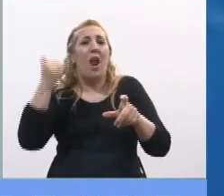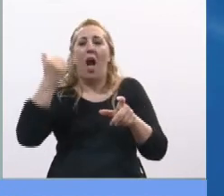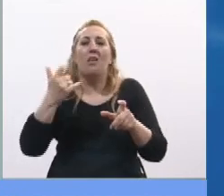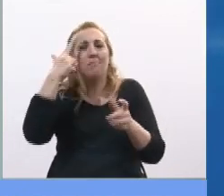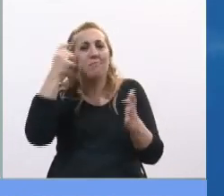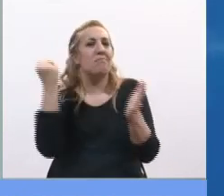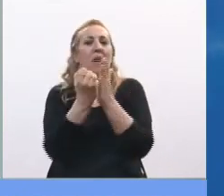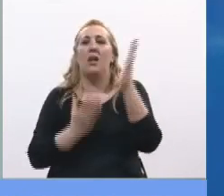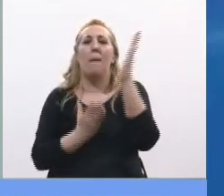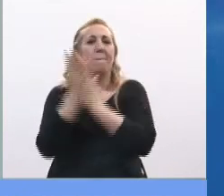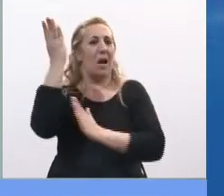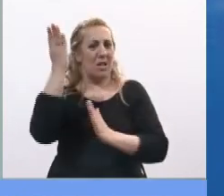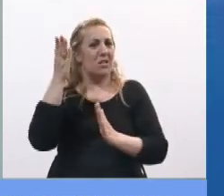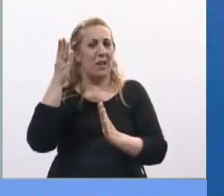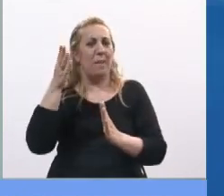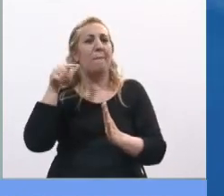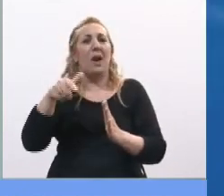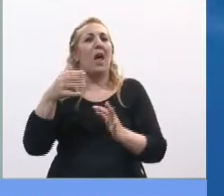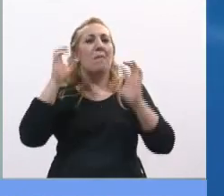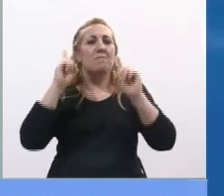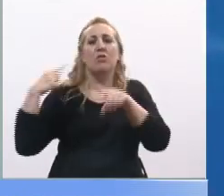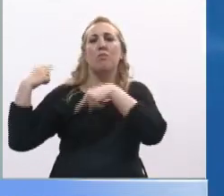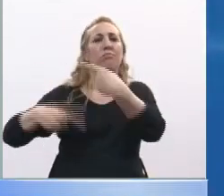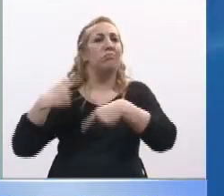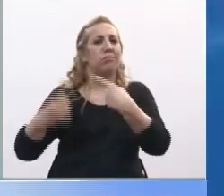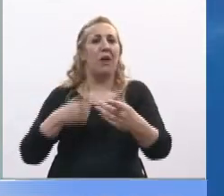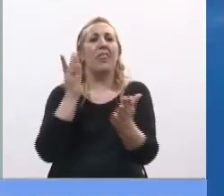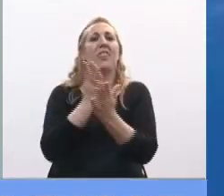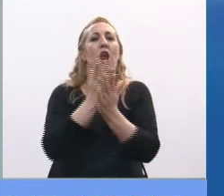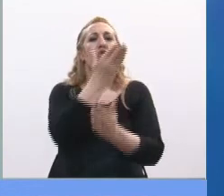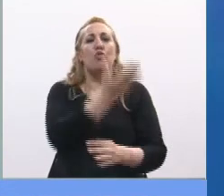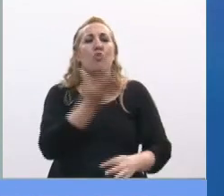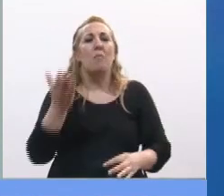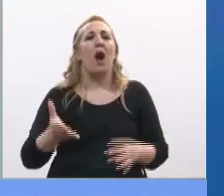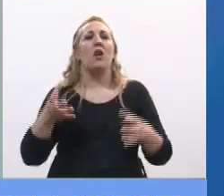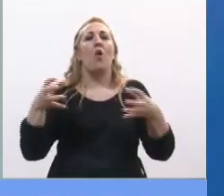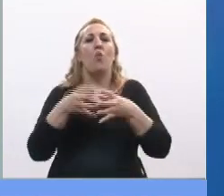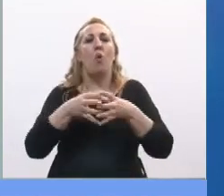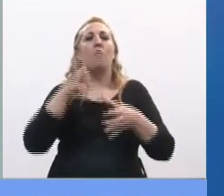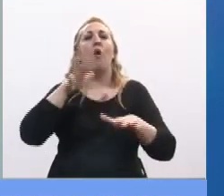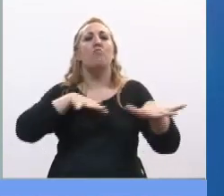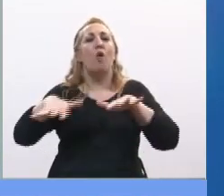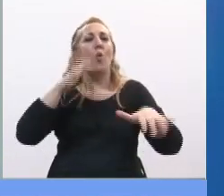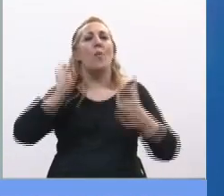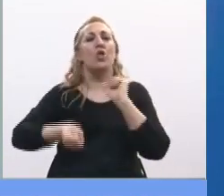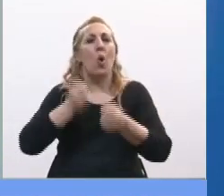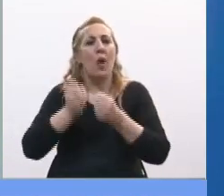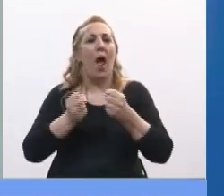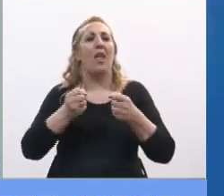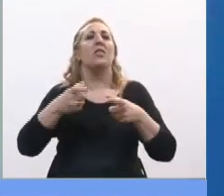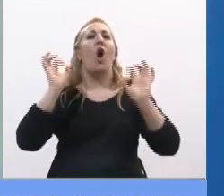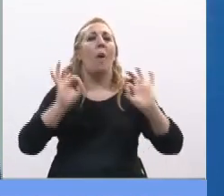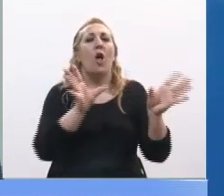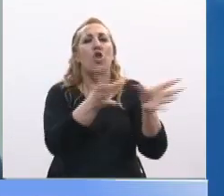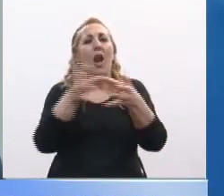vida, de todos los ámbitos, desde los derechos humanos, desde el movimiento obrero, desde las organizaciones y también desde la